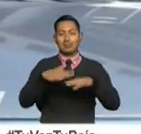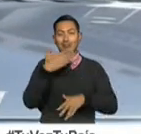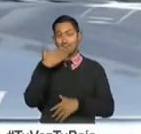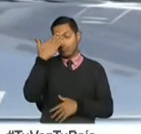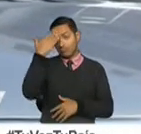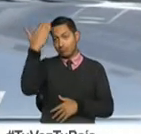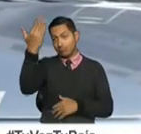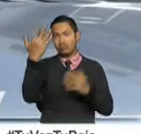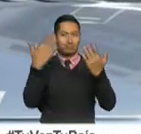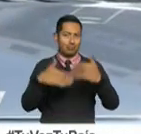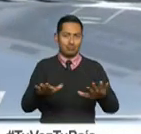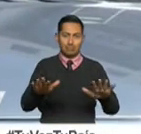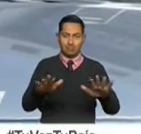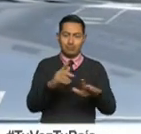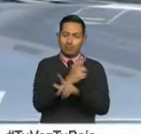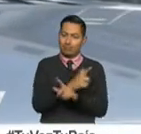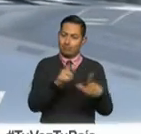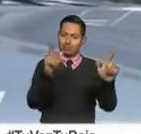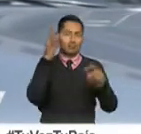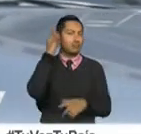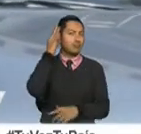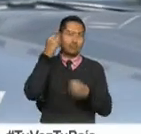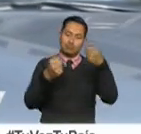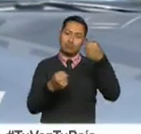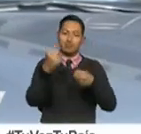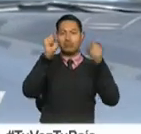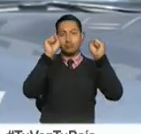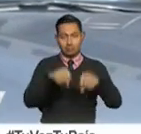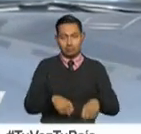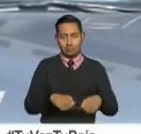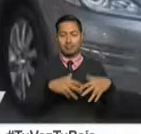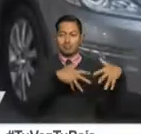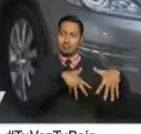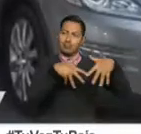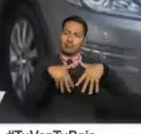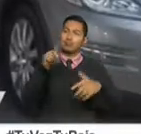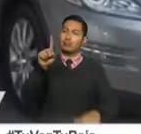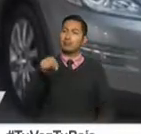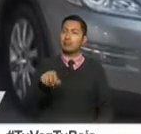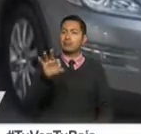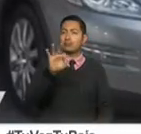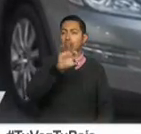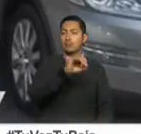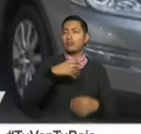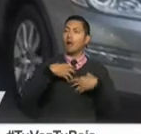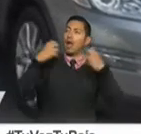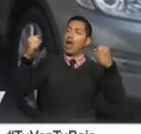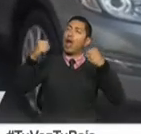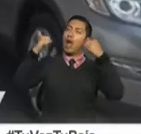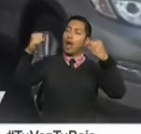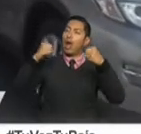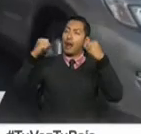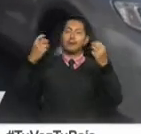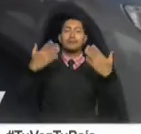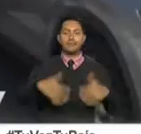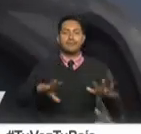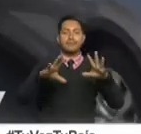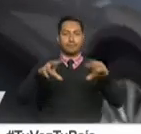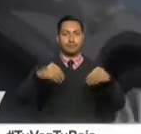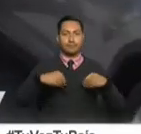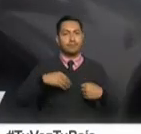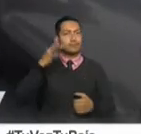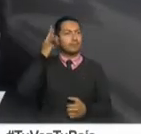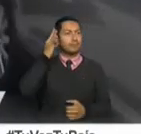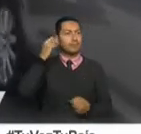un tabú al tomar una medida reclamada por militantes desde 1990 y que entrará en vigor en junio